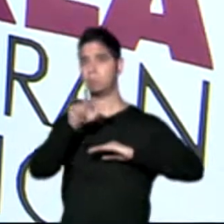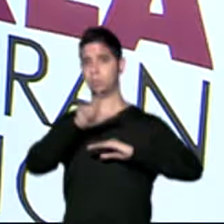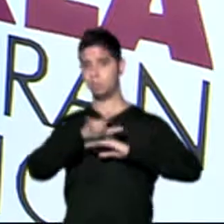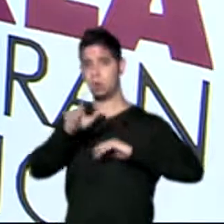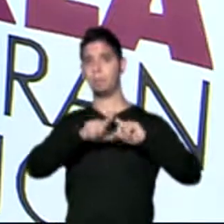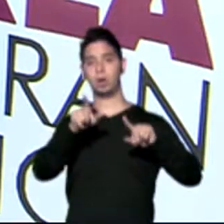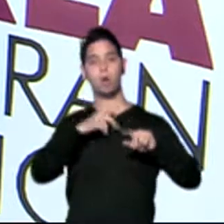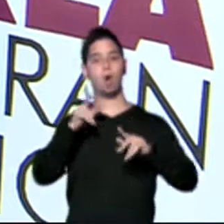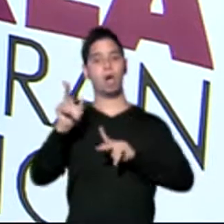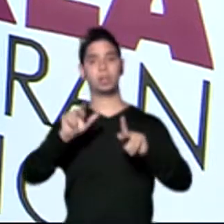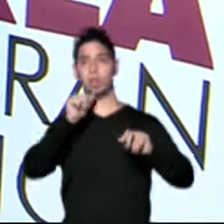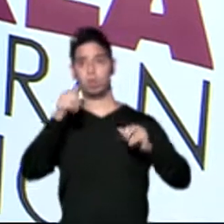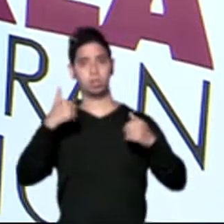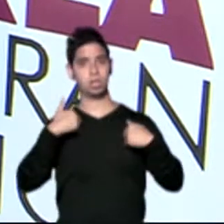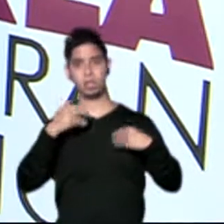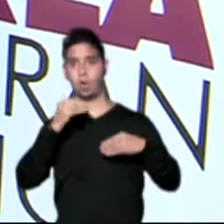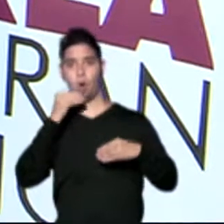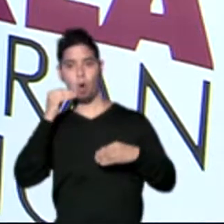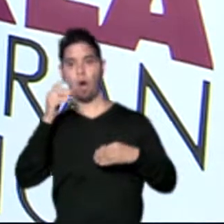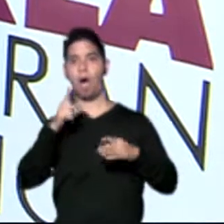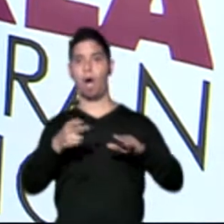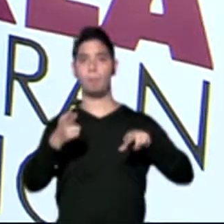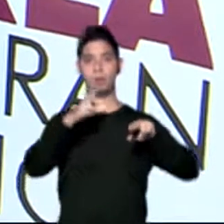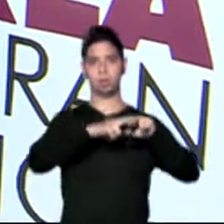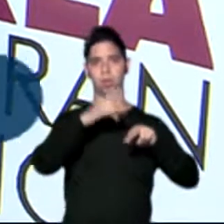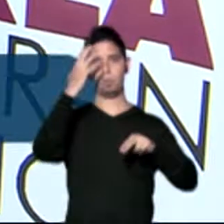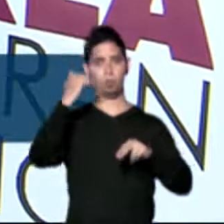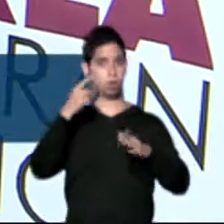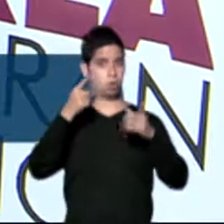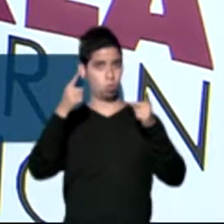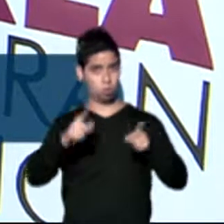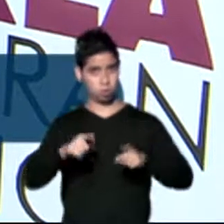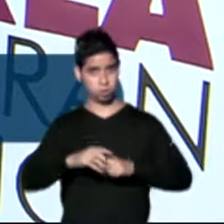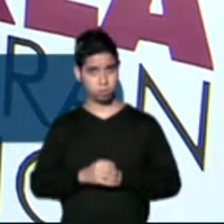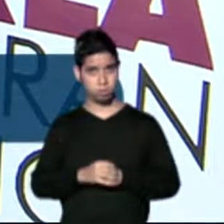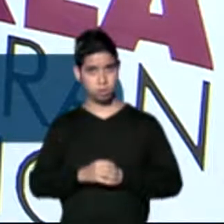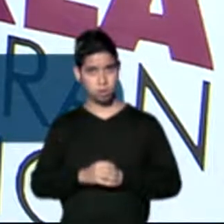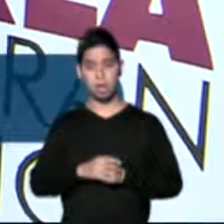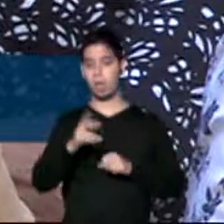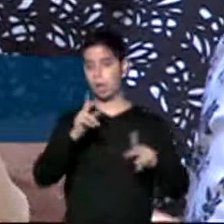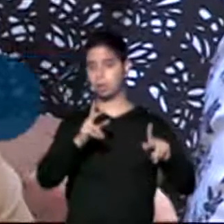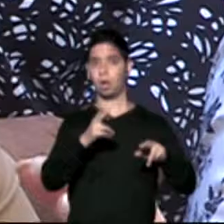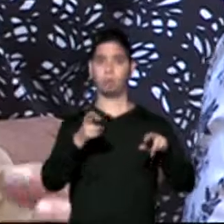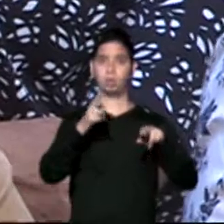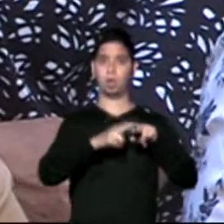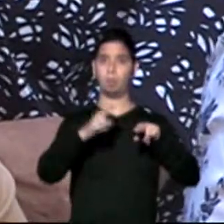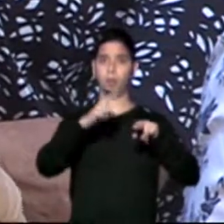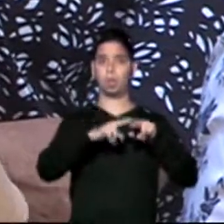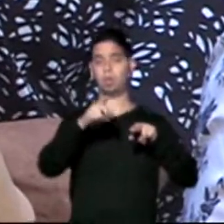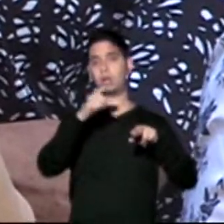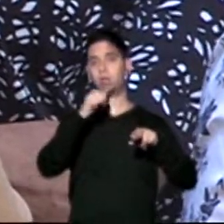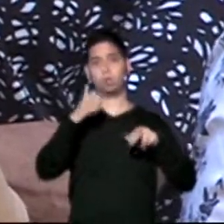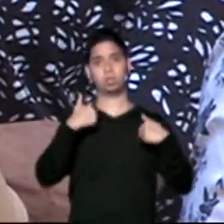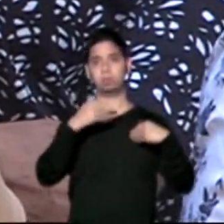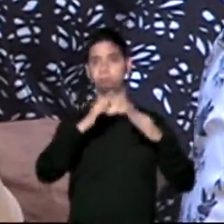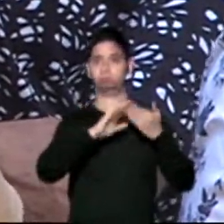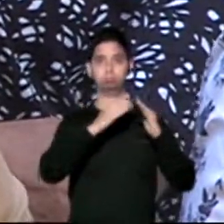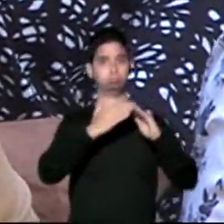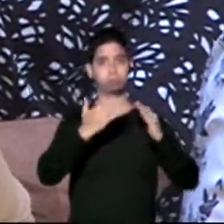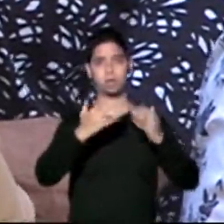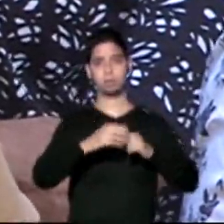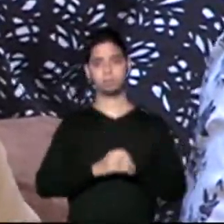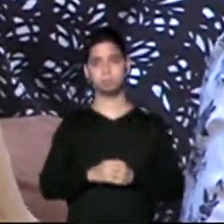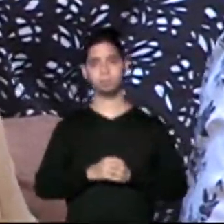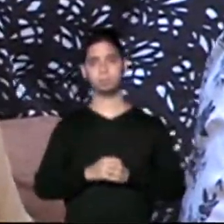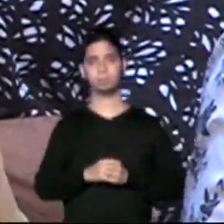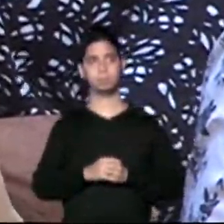en aumento y es que la crisis económica ha redundado en un cambio en el perfil de esta población. Nosotros hemos visto familias en la calle,